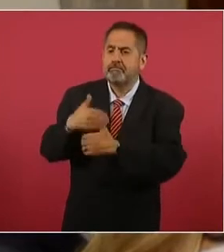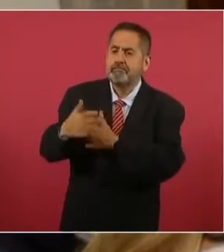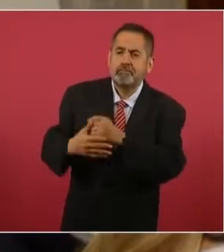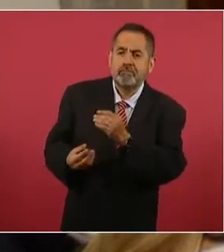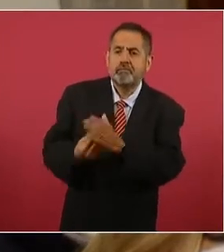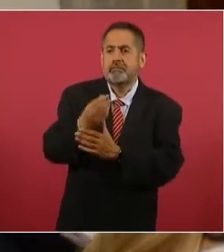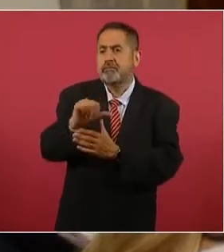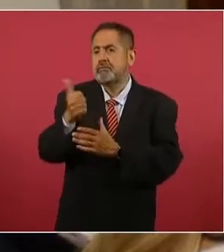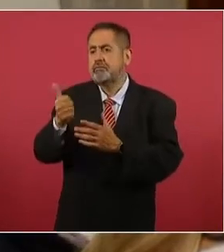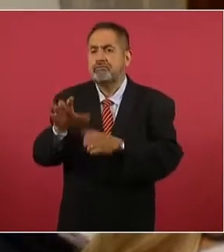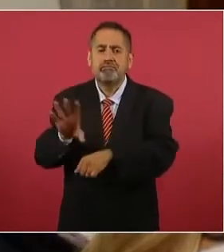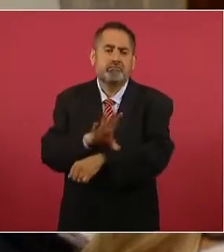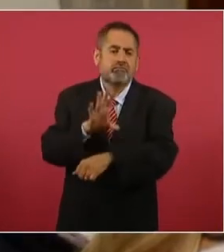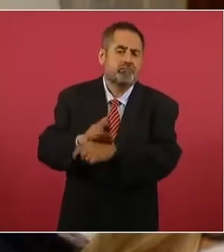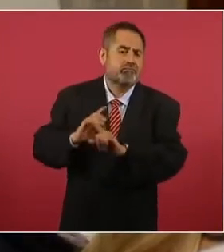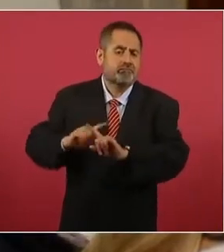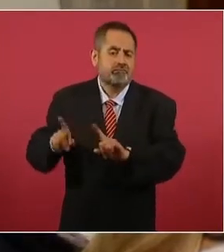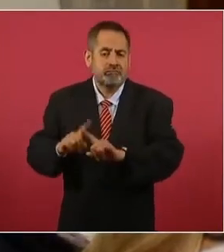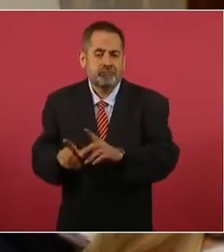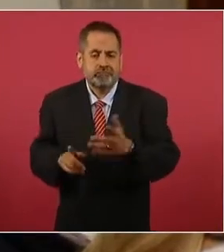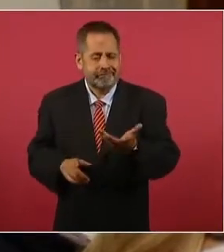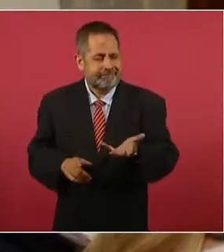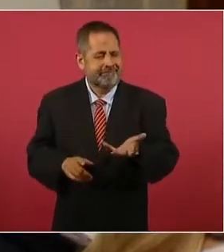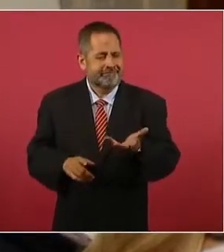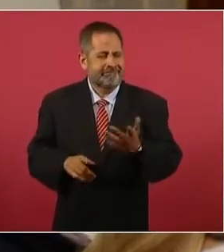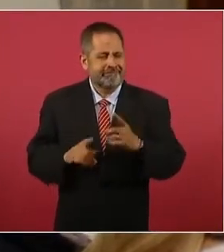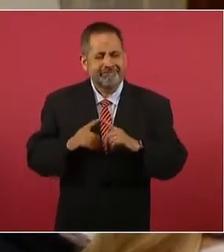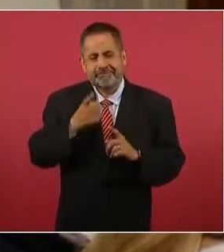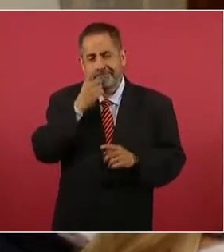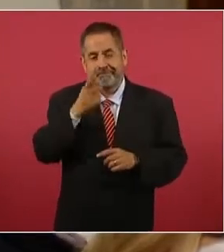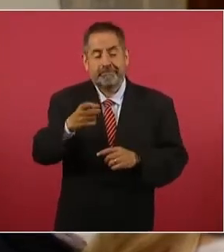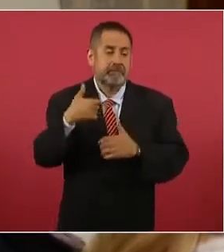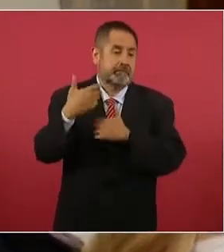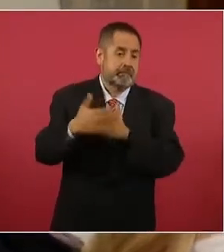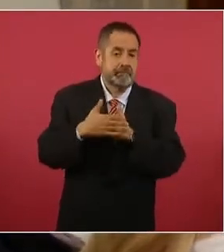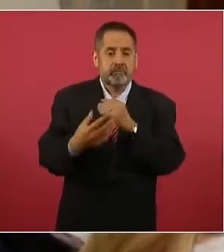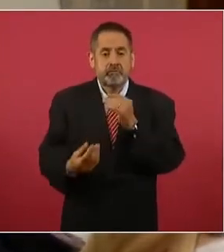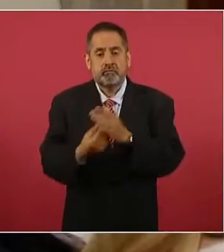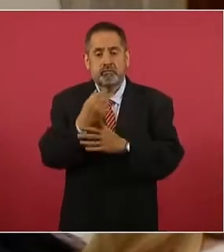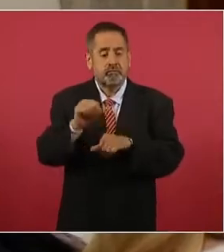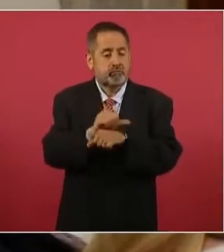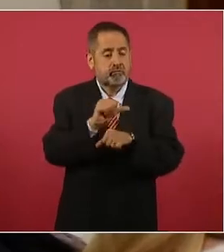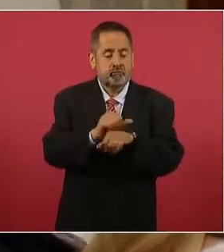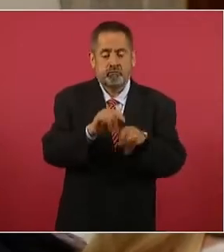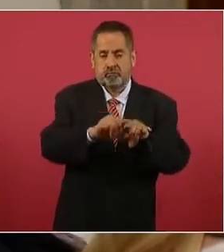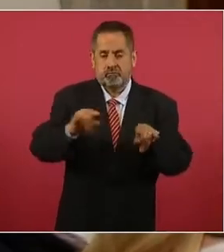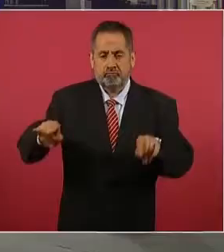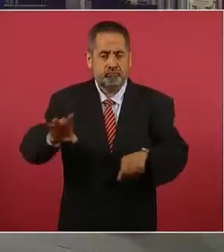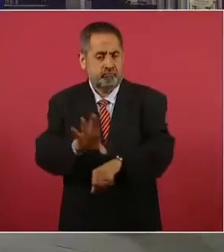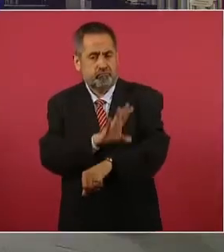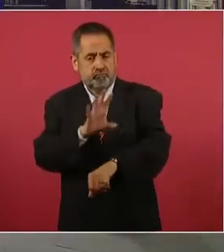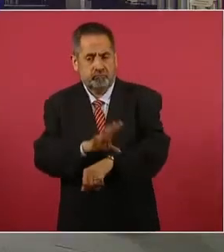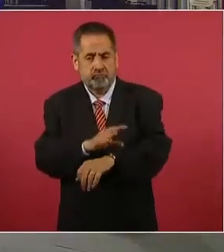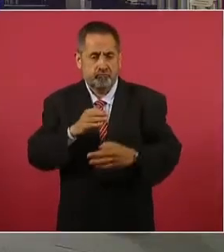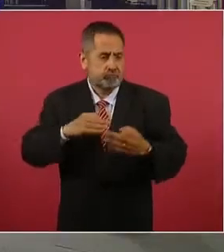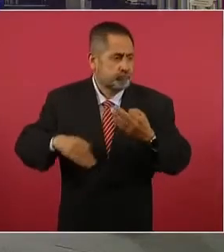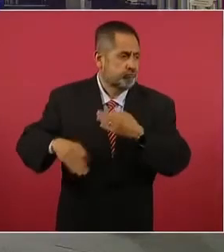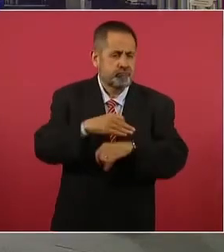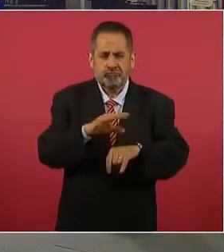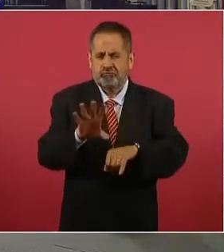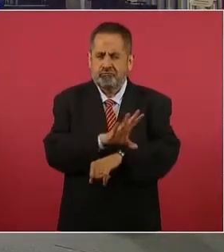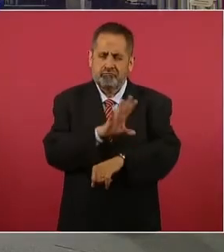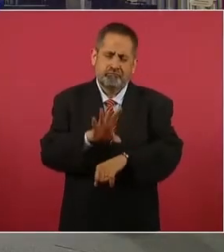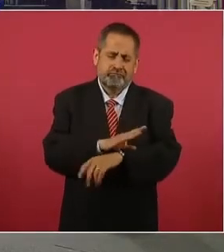fósiles, porque ya vienen los autos eléctricos, que todos van a ser